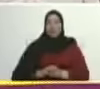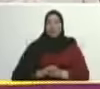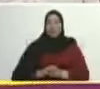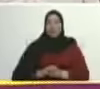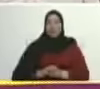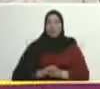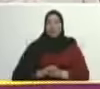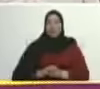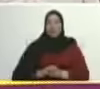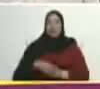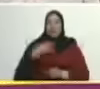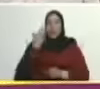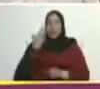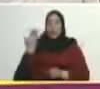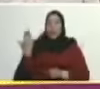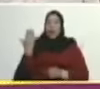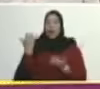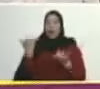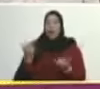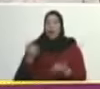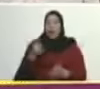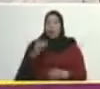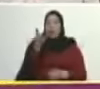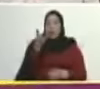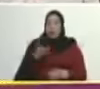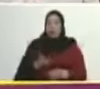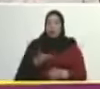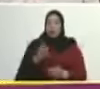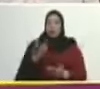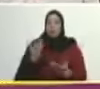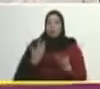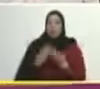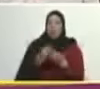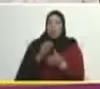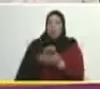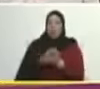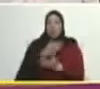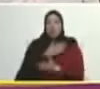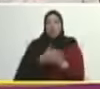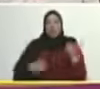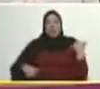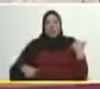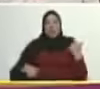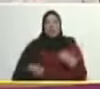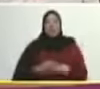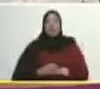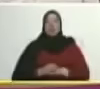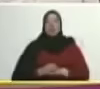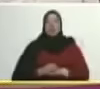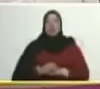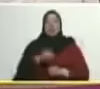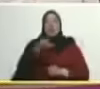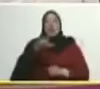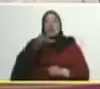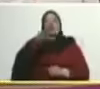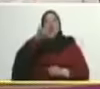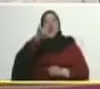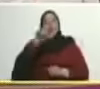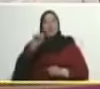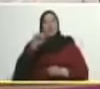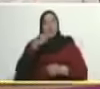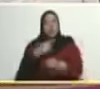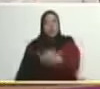la palabra a el compañero presidente Luis